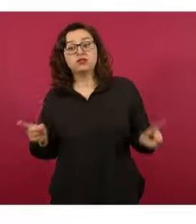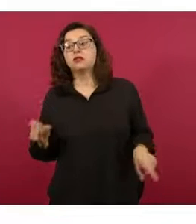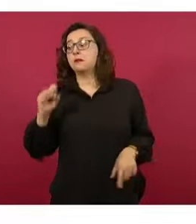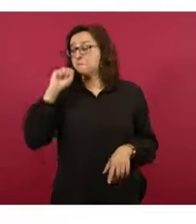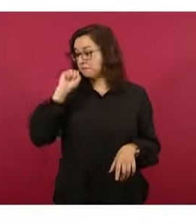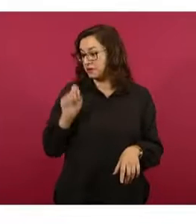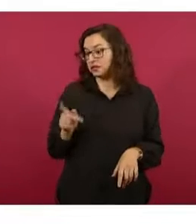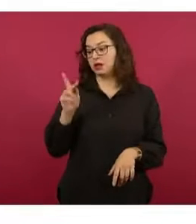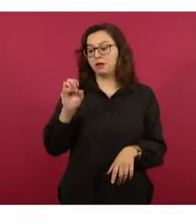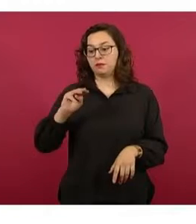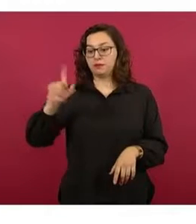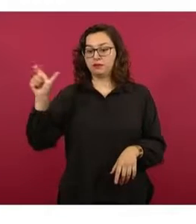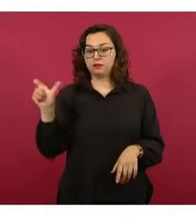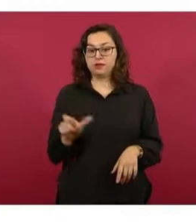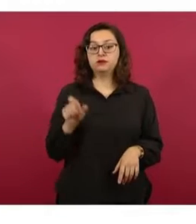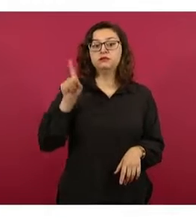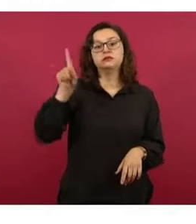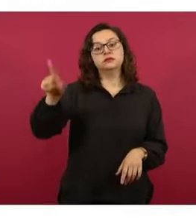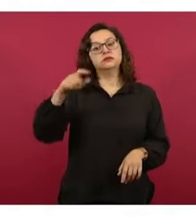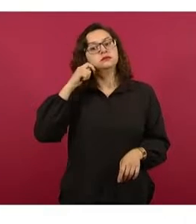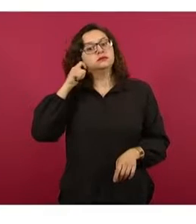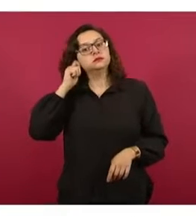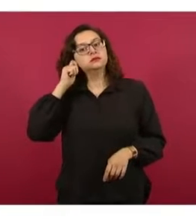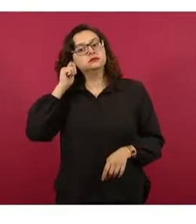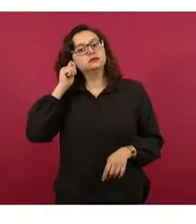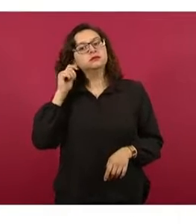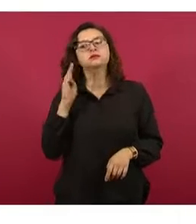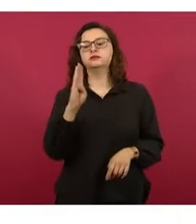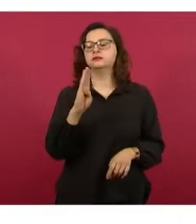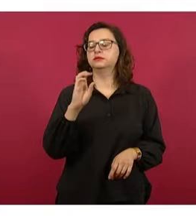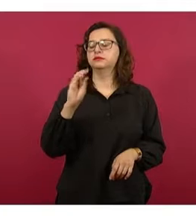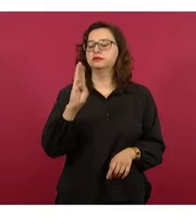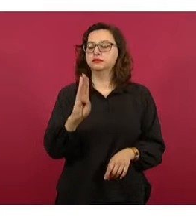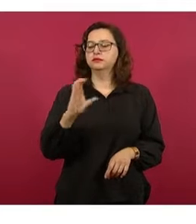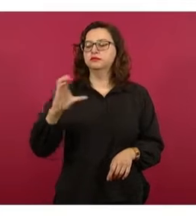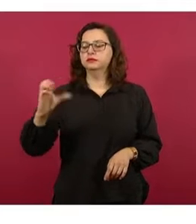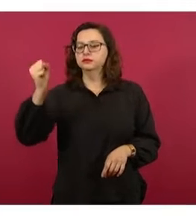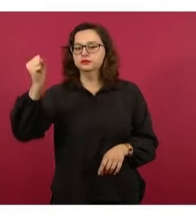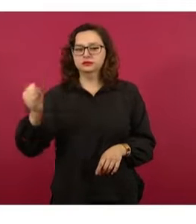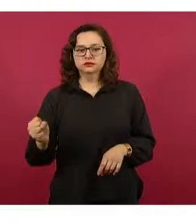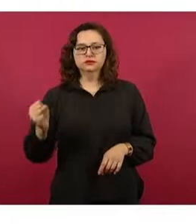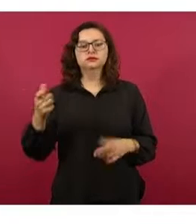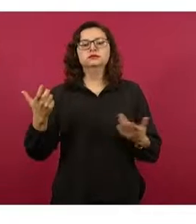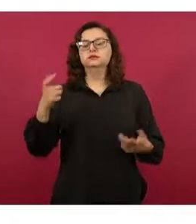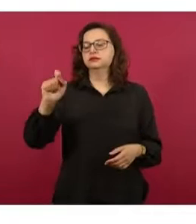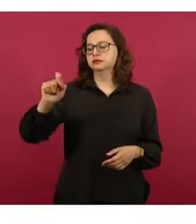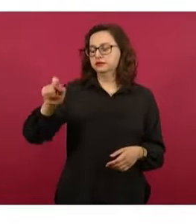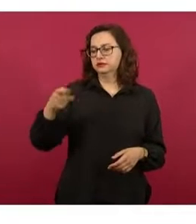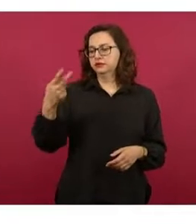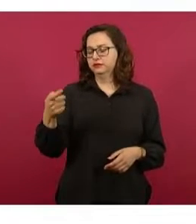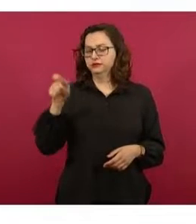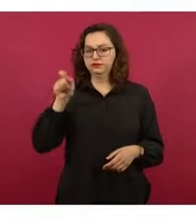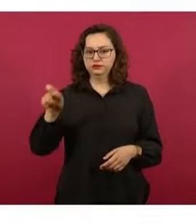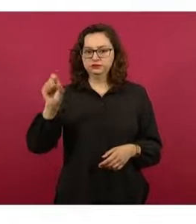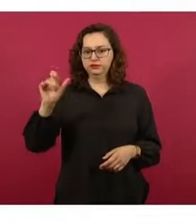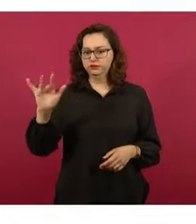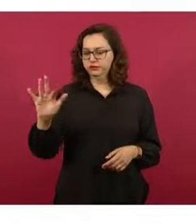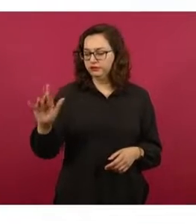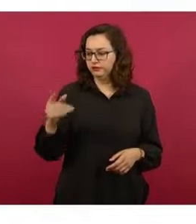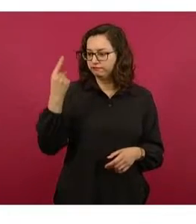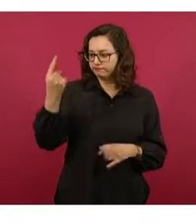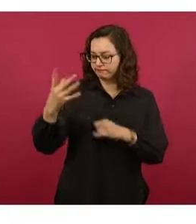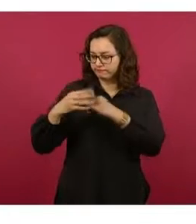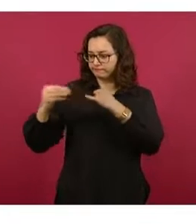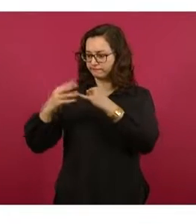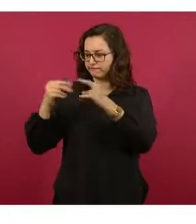Pemex, pero en La Paz, Baja California Sur, 22 pesos con 51 centavos por litro.